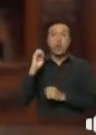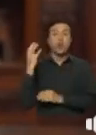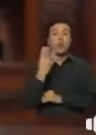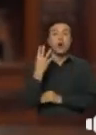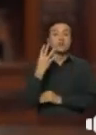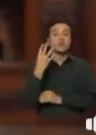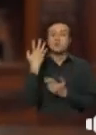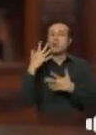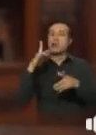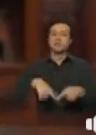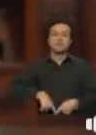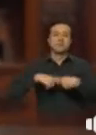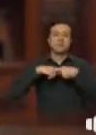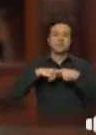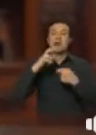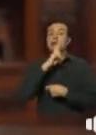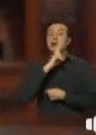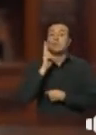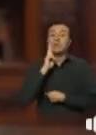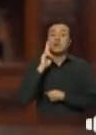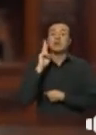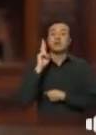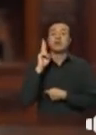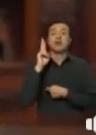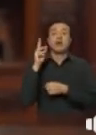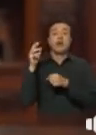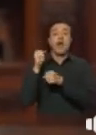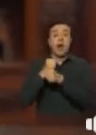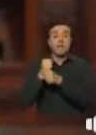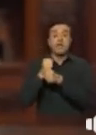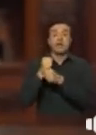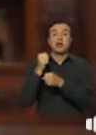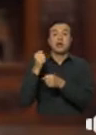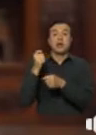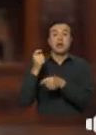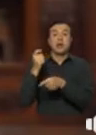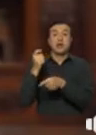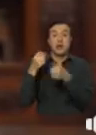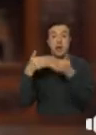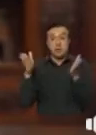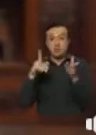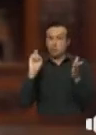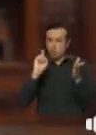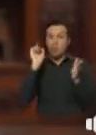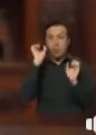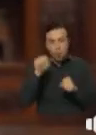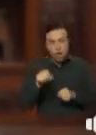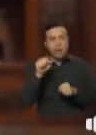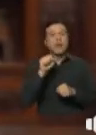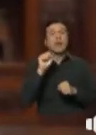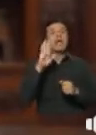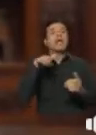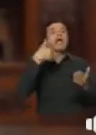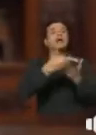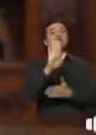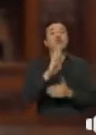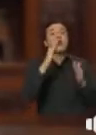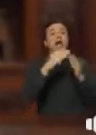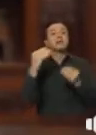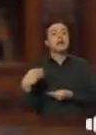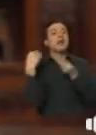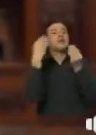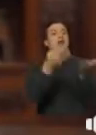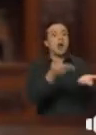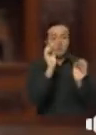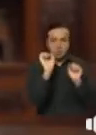queda suspendida la actividad de restaurantes y cafeterías, pero sí podrán efectuar entregas a domicilio. Los servicios de alimentación